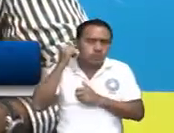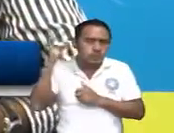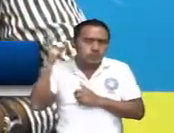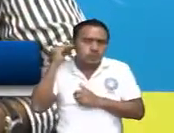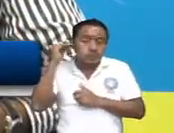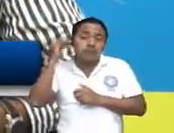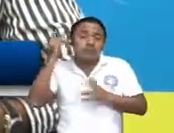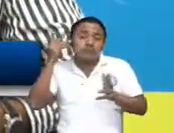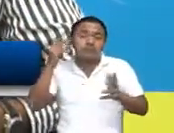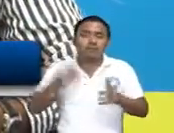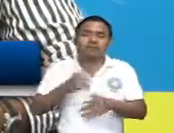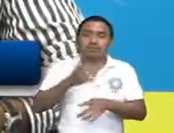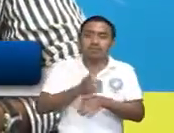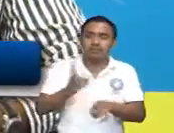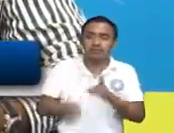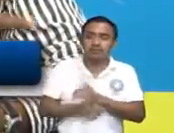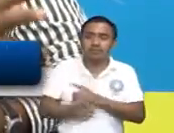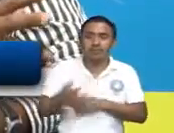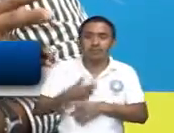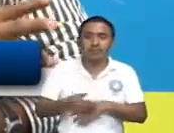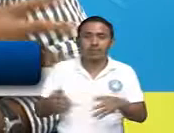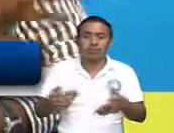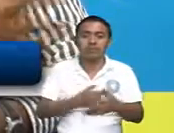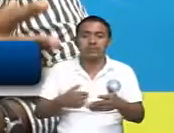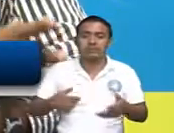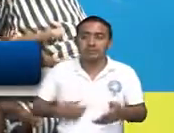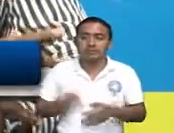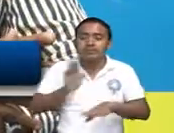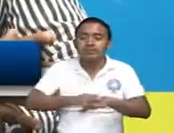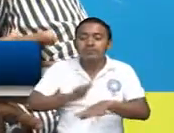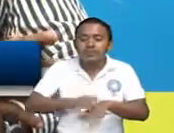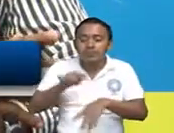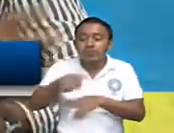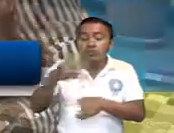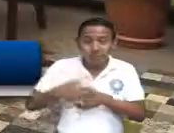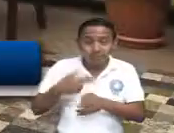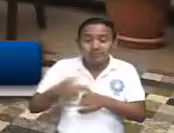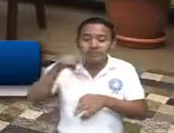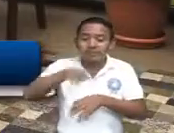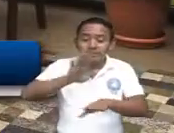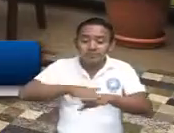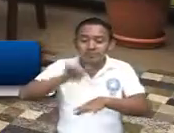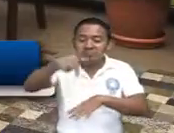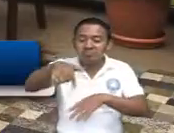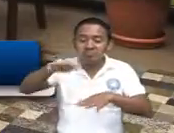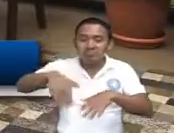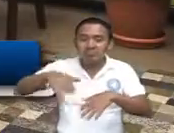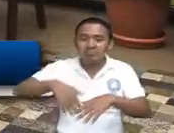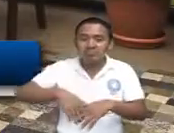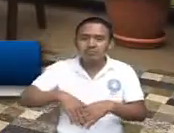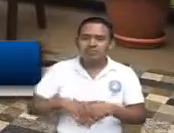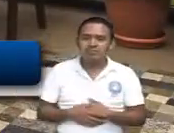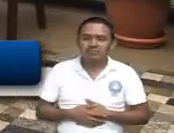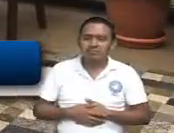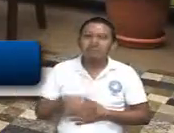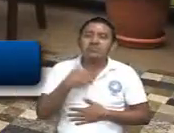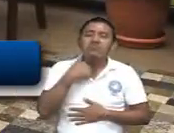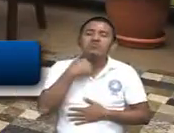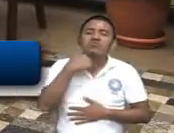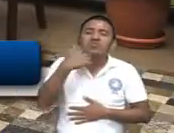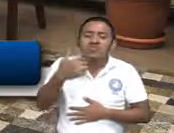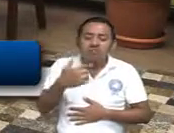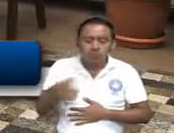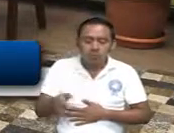momento para detectarlo cuando el hijo no capta cuando cuando los llaman por su nombre o le dicen o le hacen no